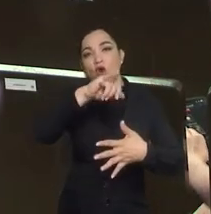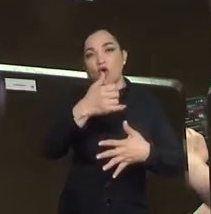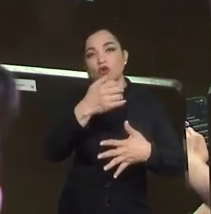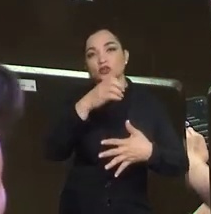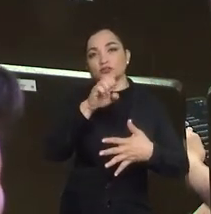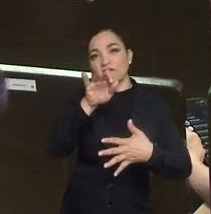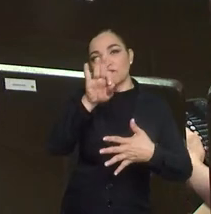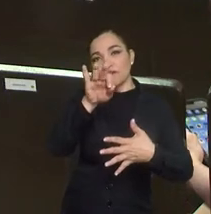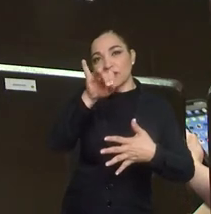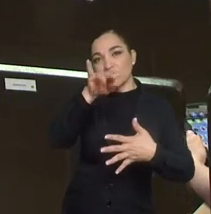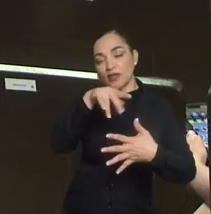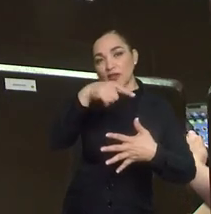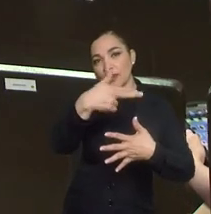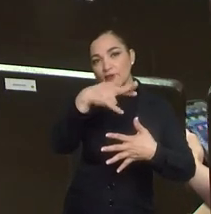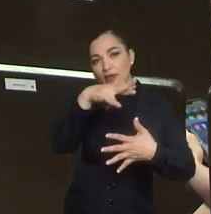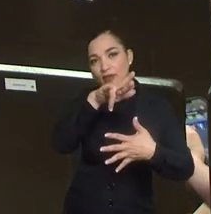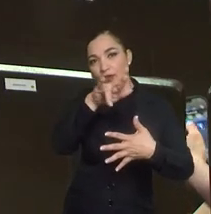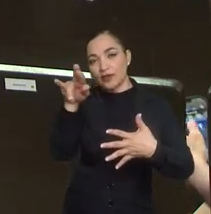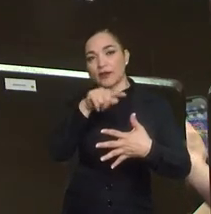en el arte, en todas las áreas,